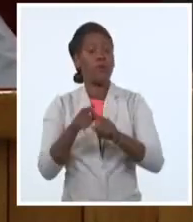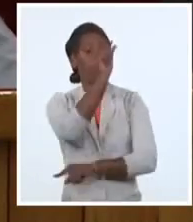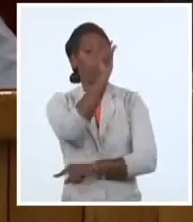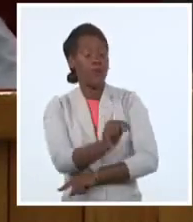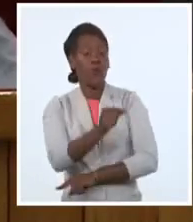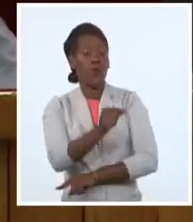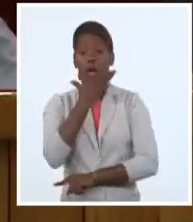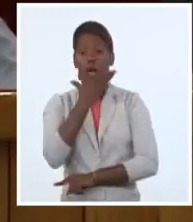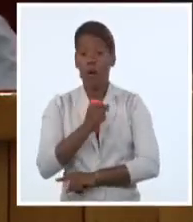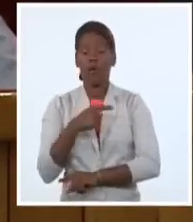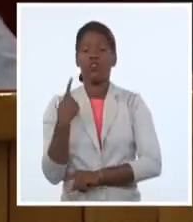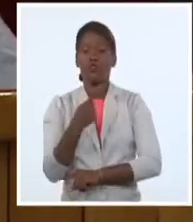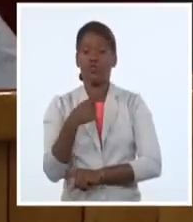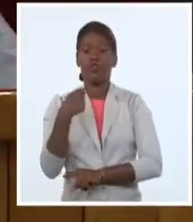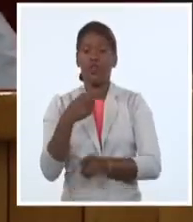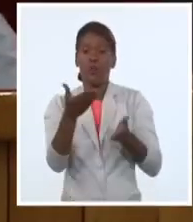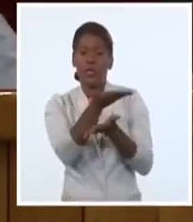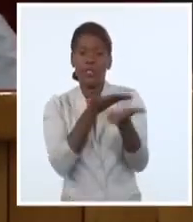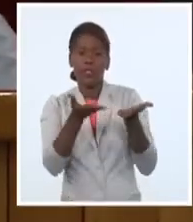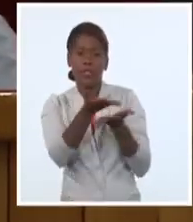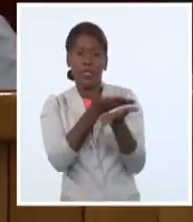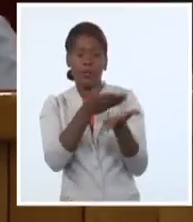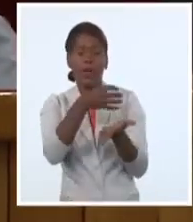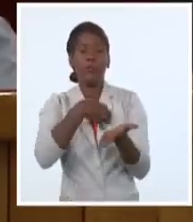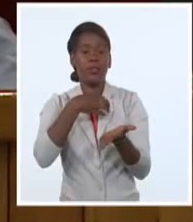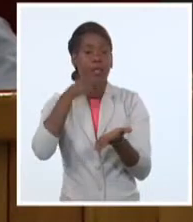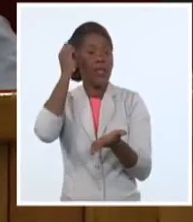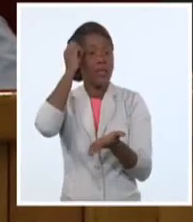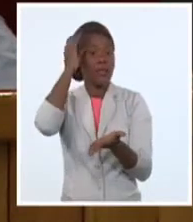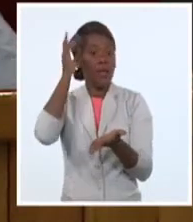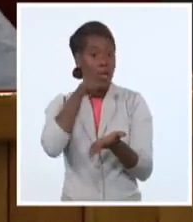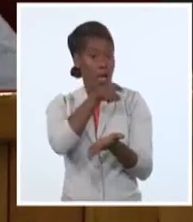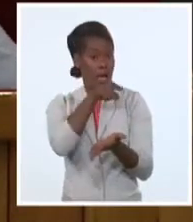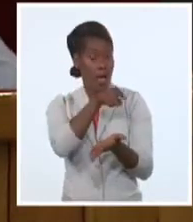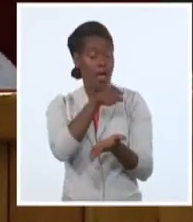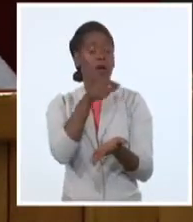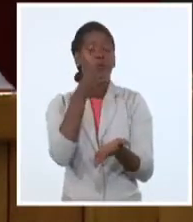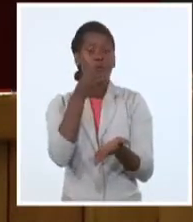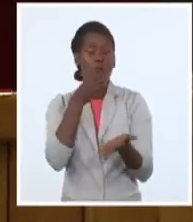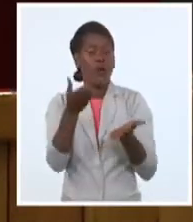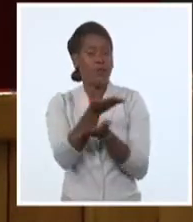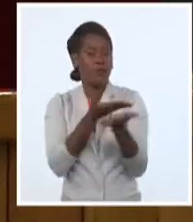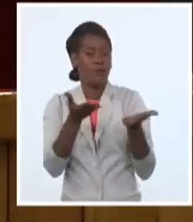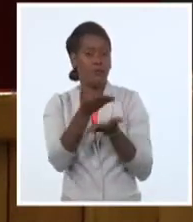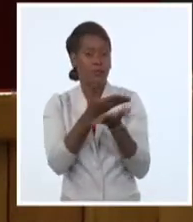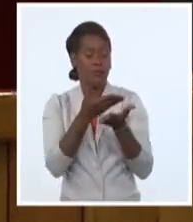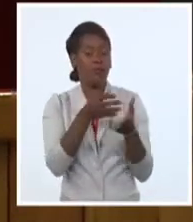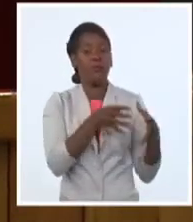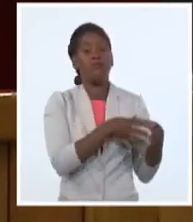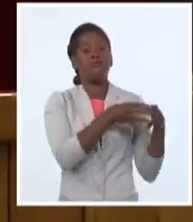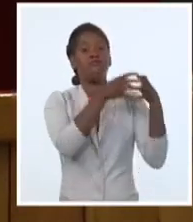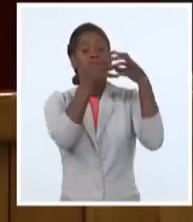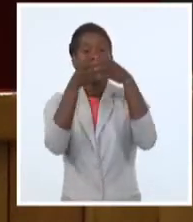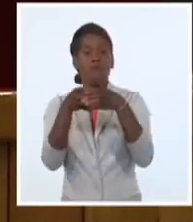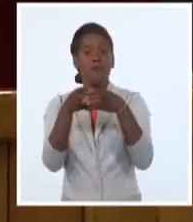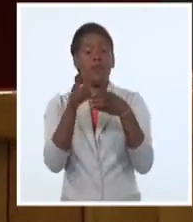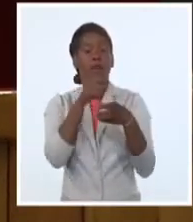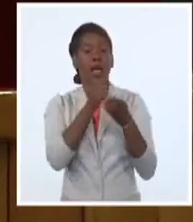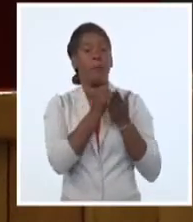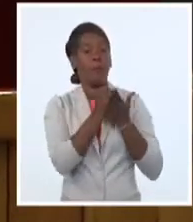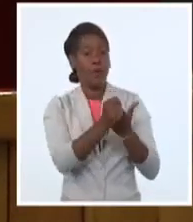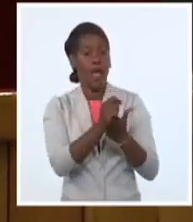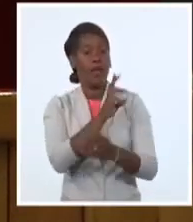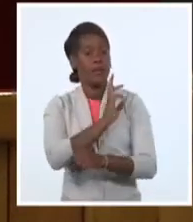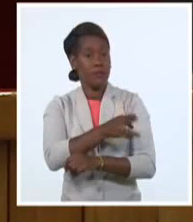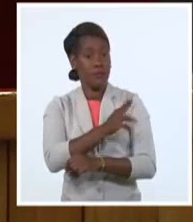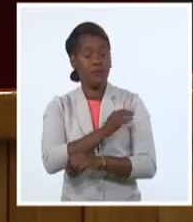organizaciones y grupos sociales diversos, o sea, los encuentros con sectores y el recorrido por las provincias y los barrios,